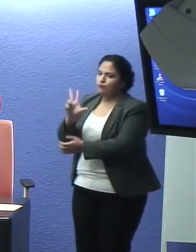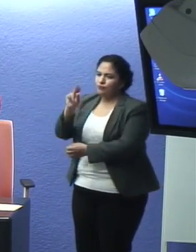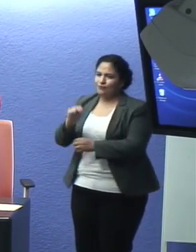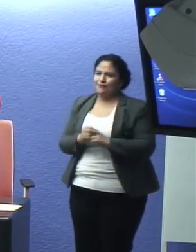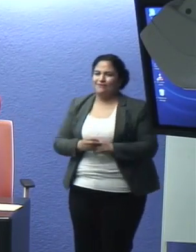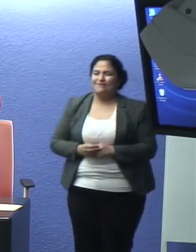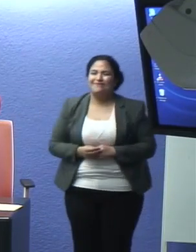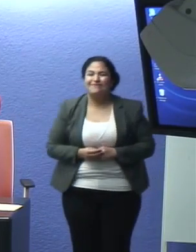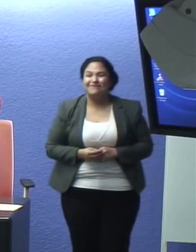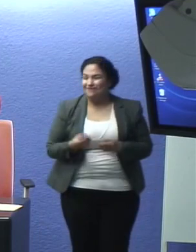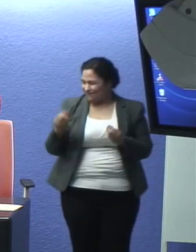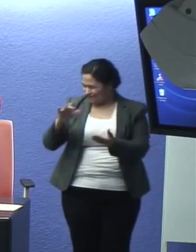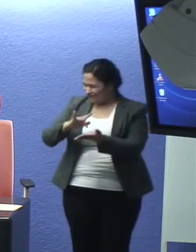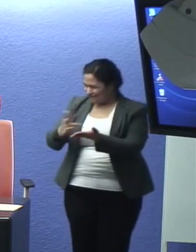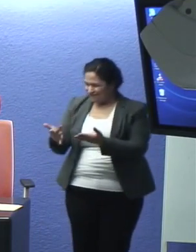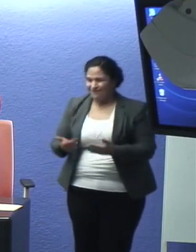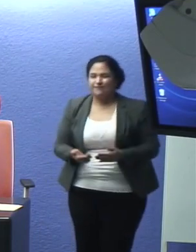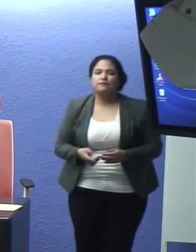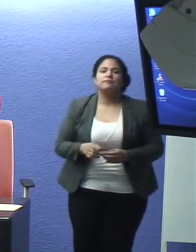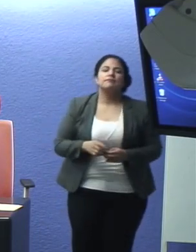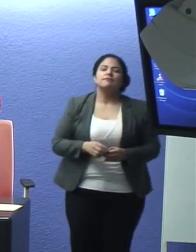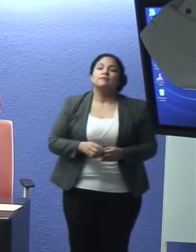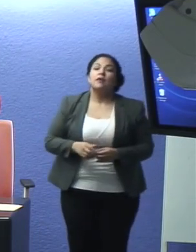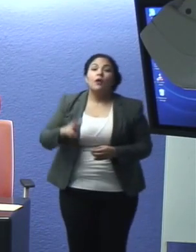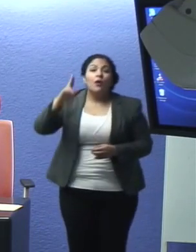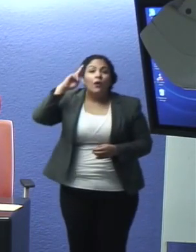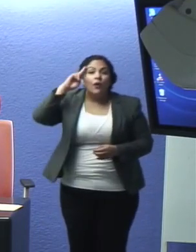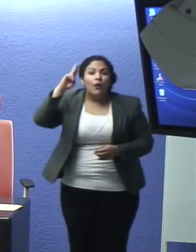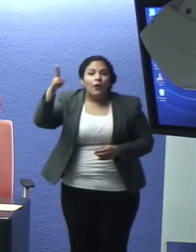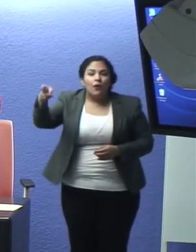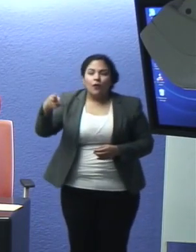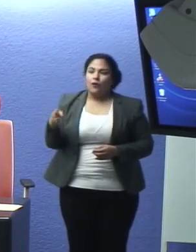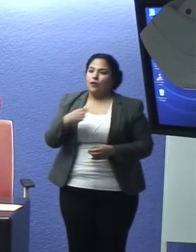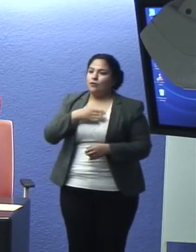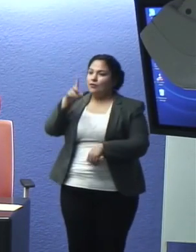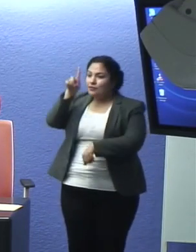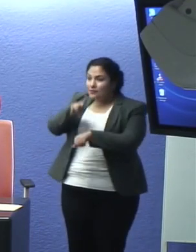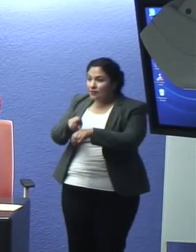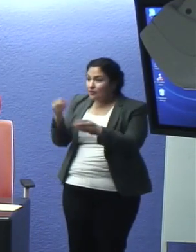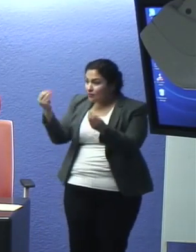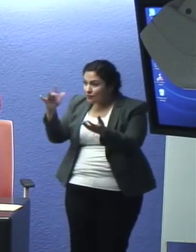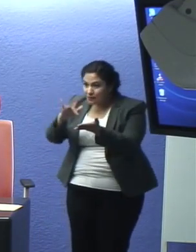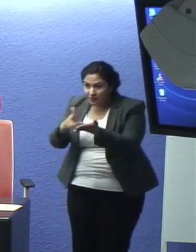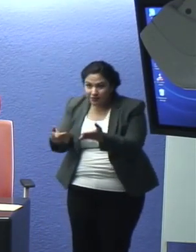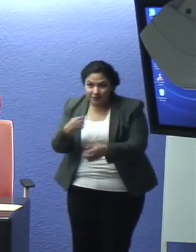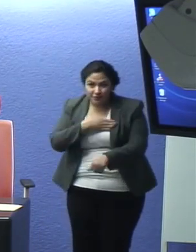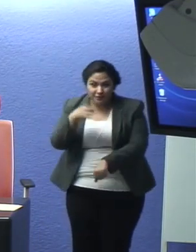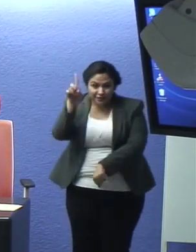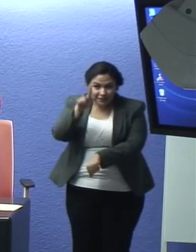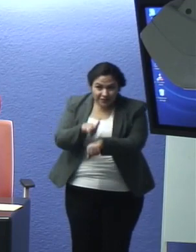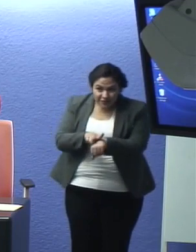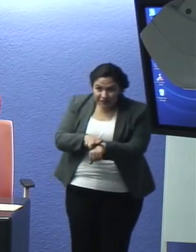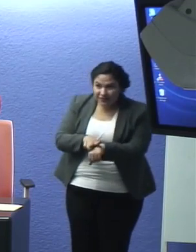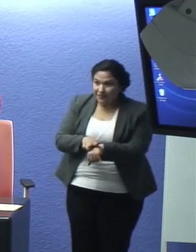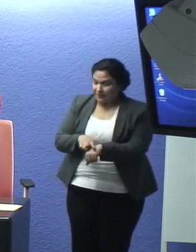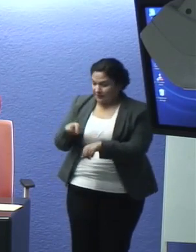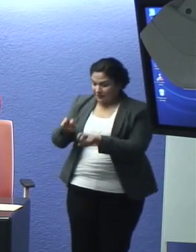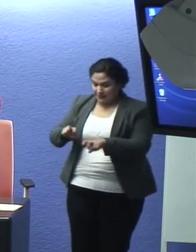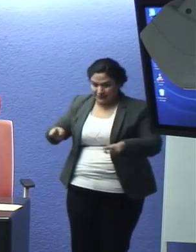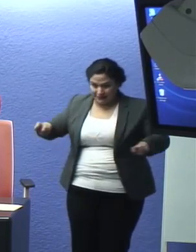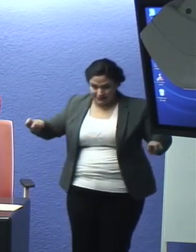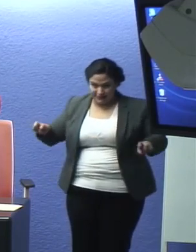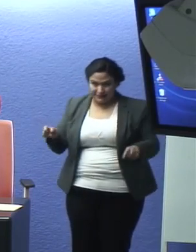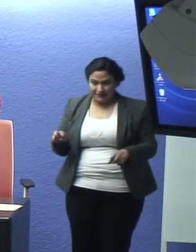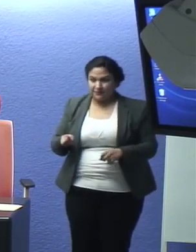Hola, ¿qué tal? Muy buen día a todas y todos ustedes. Muchas gracias por su presencia. Muchas gracias, buen día a las personas que están en esta mesa y que me han